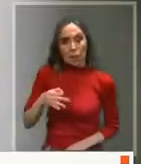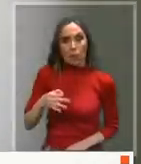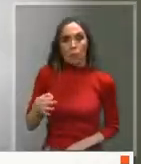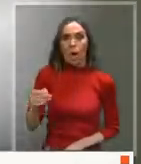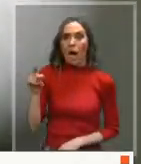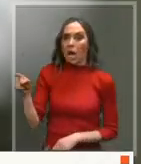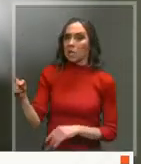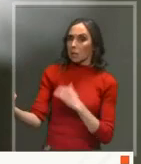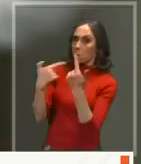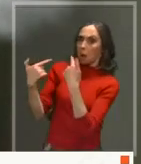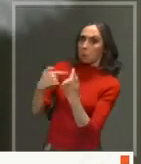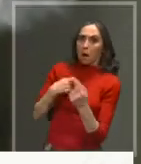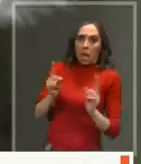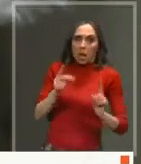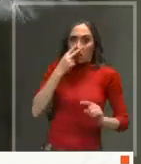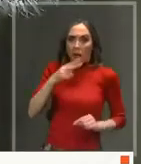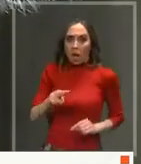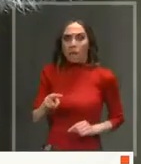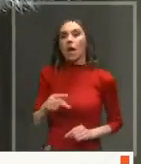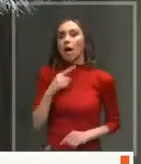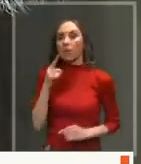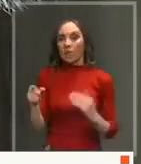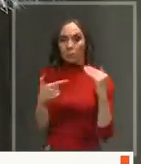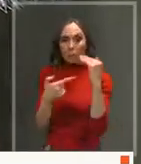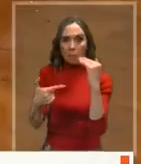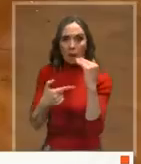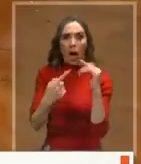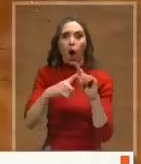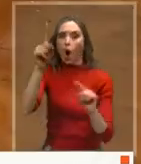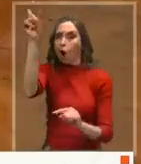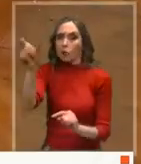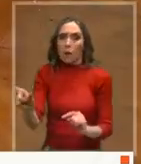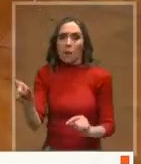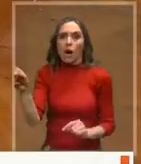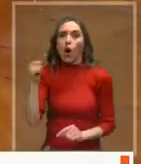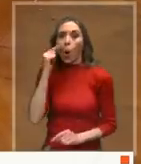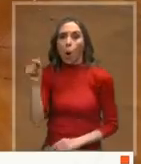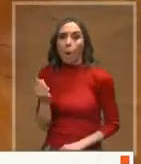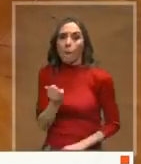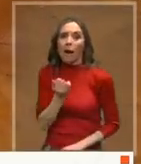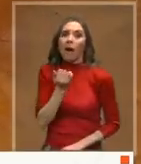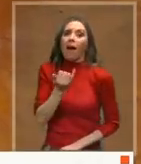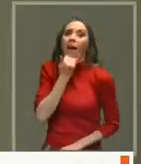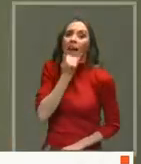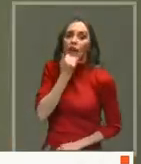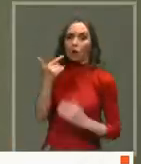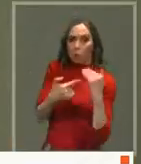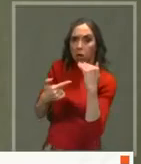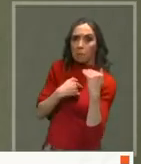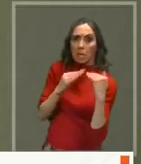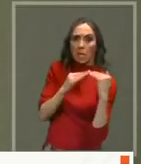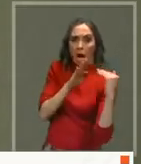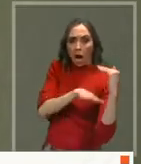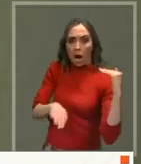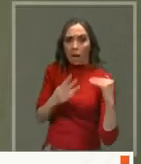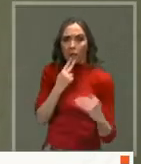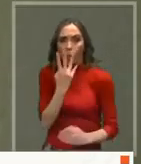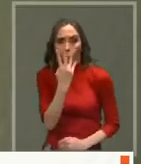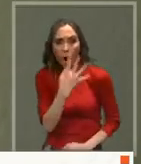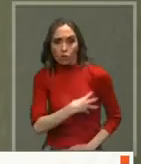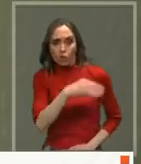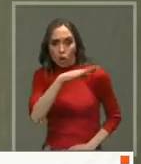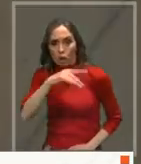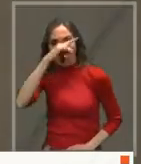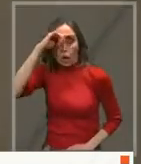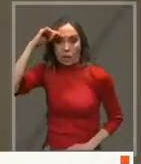mí. Asegura que esos disparos tienen otro destino, que por error estarían dirigiéndolos a su hogar y el de sus 4 hijos. Con